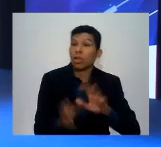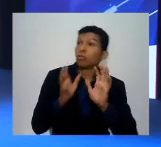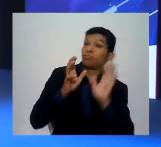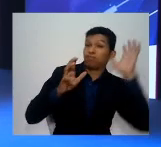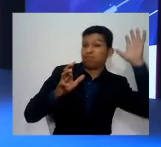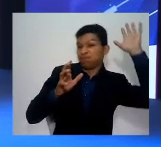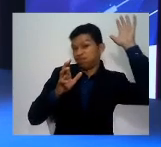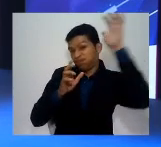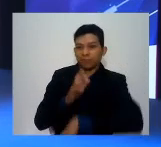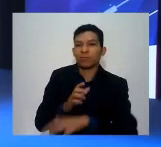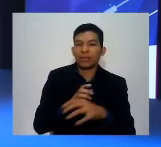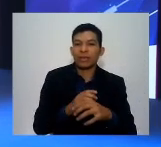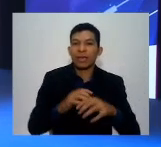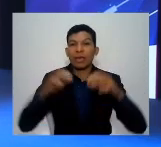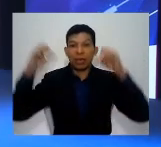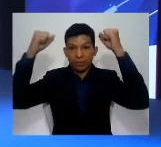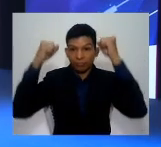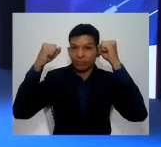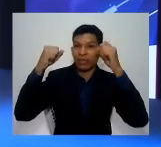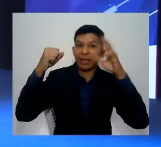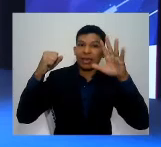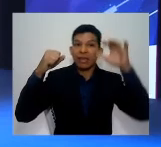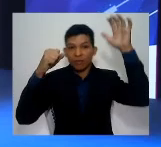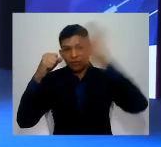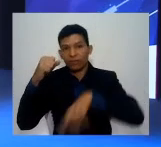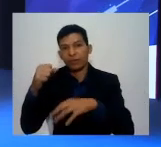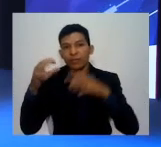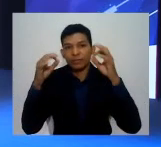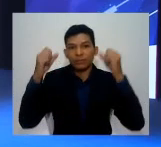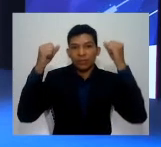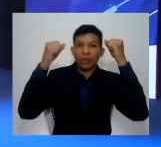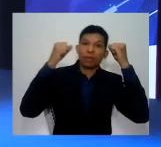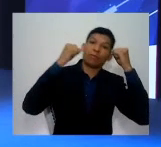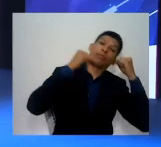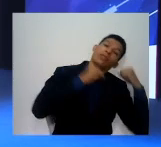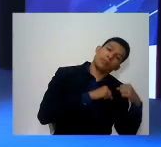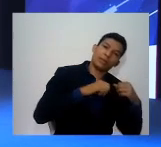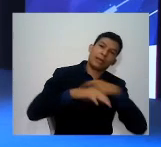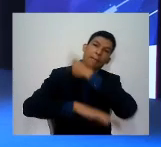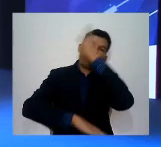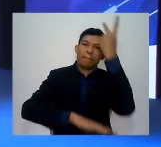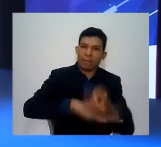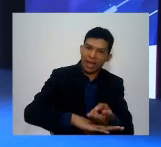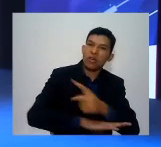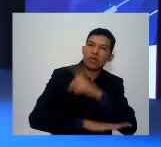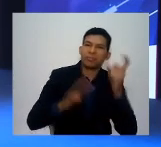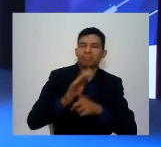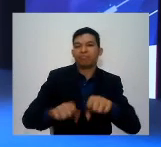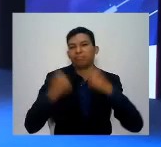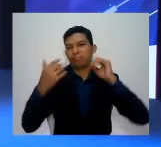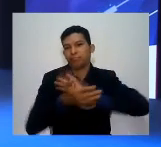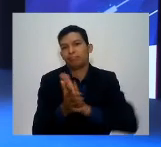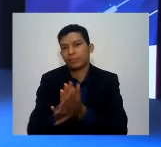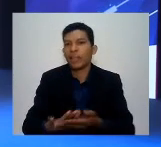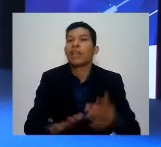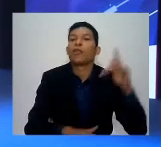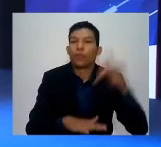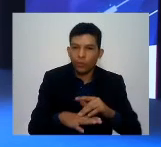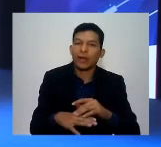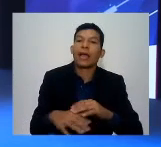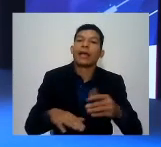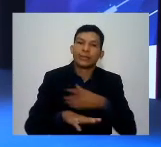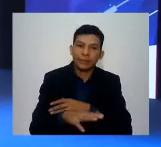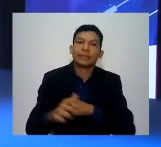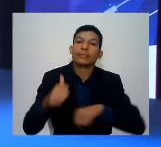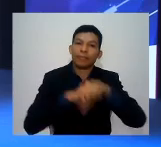¿cierto? Tan, tan, tan, ¿no? Me pasé, no me pasé, ¿listo? Y eso sirve para saber si uno pues está